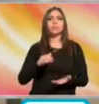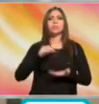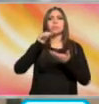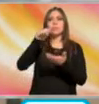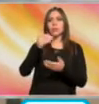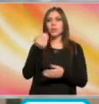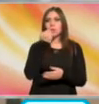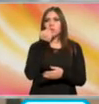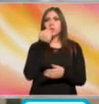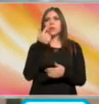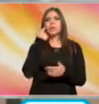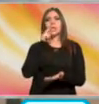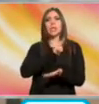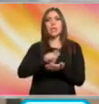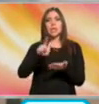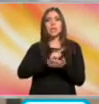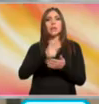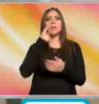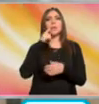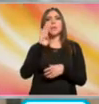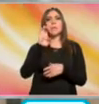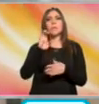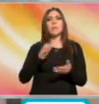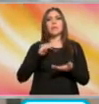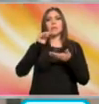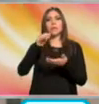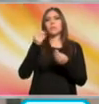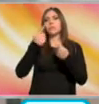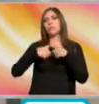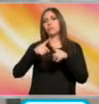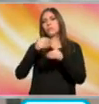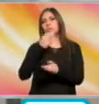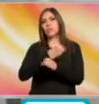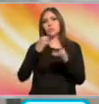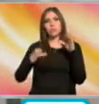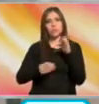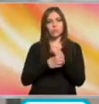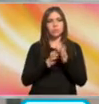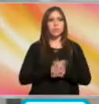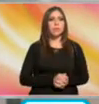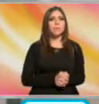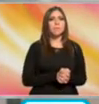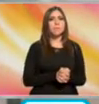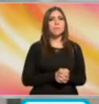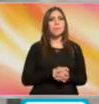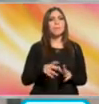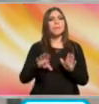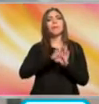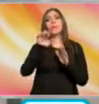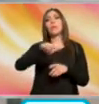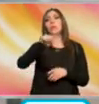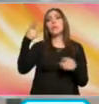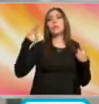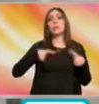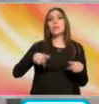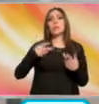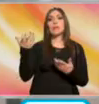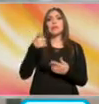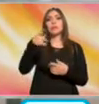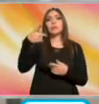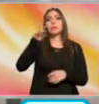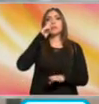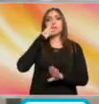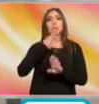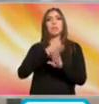limpieza, kits de higiene y kit de bebé, entre más cosas, ¿no? Por ejemplo, hay técnicos que se encargan de apoyar en el